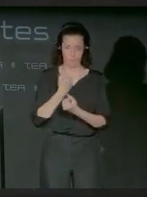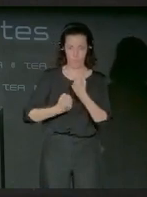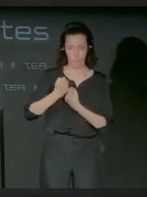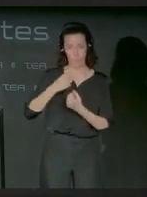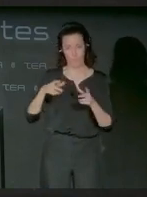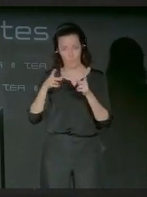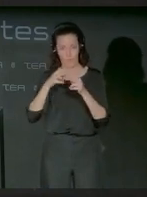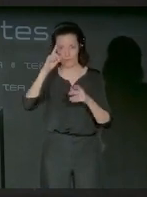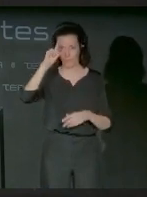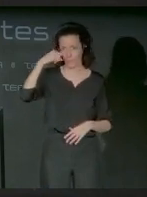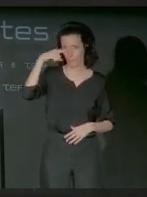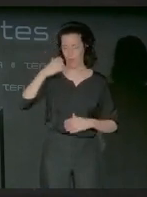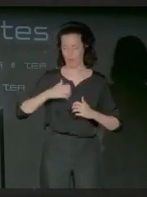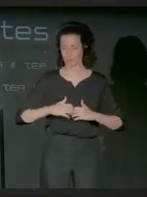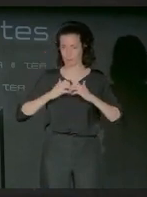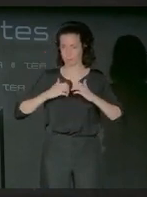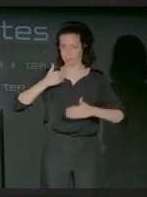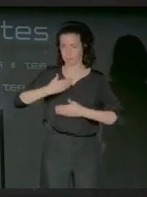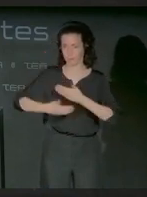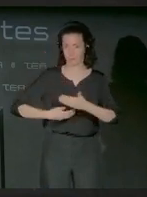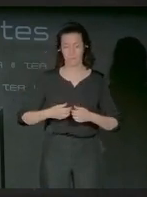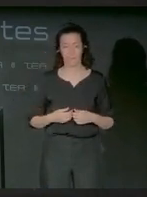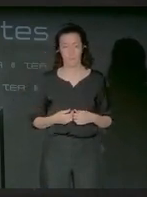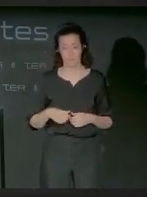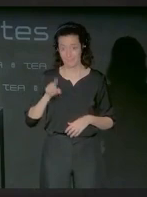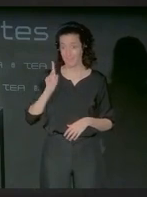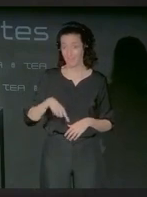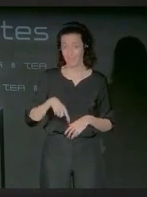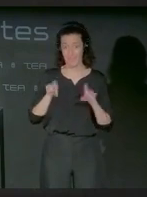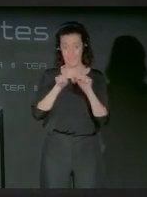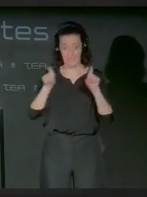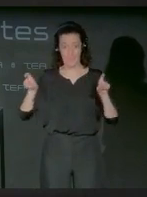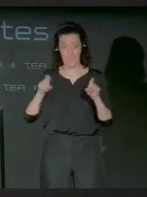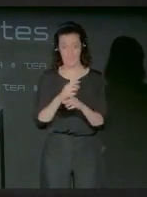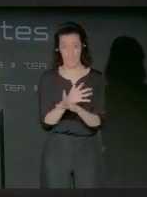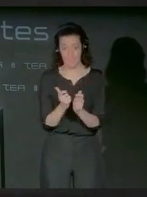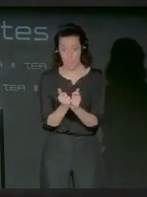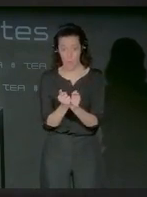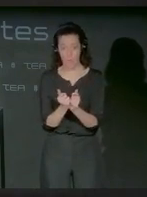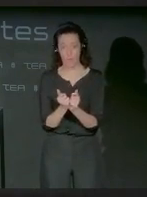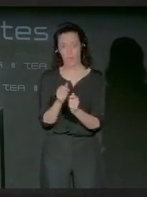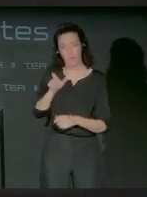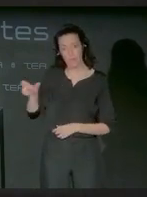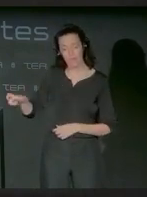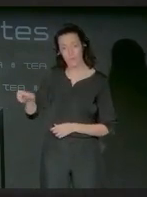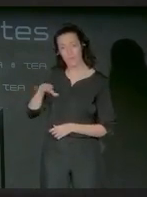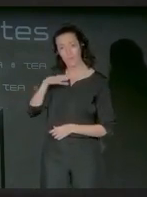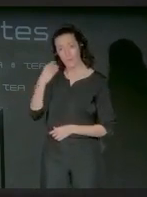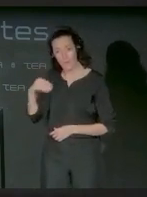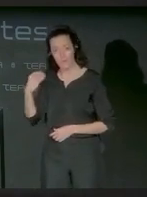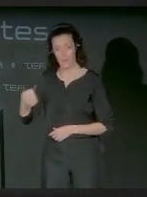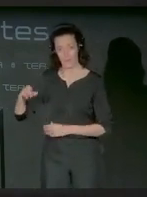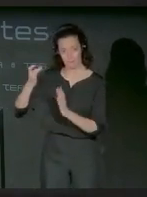y que es una industria intensiva en la contratación de mano de obra joven altamente cualificada